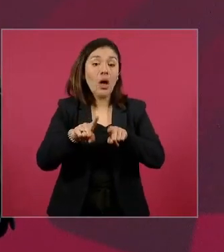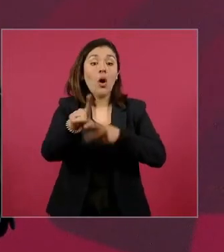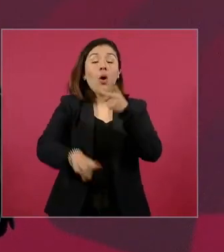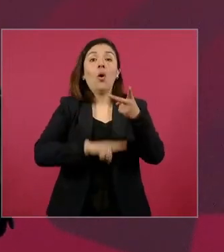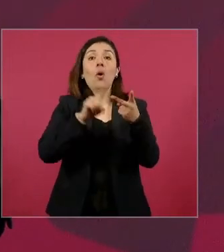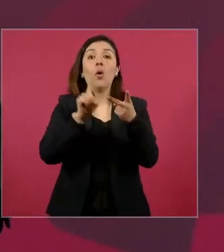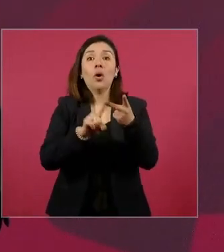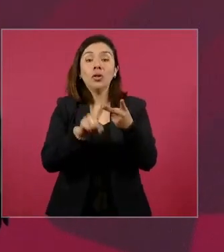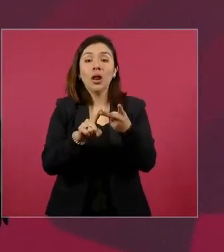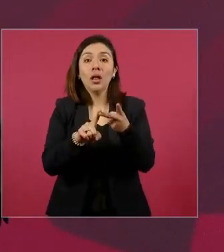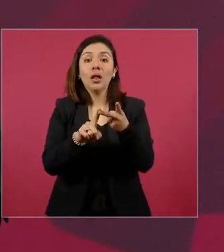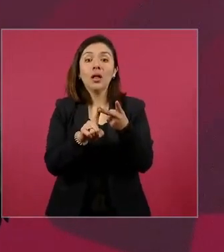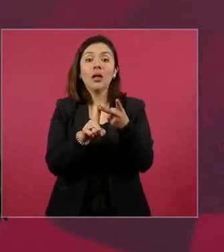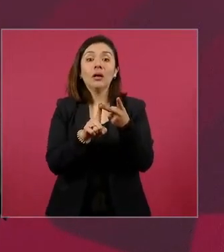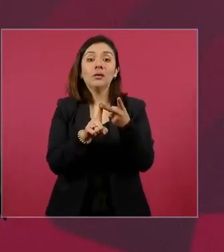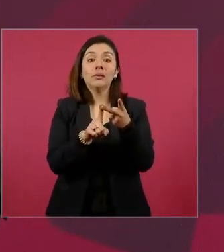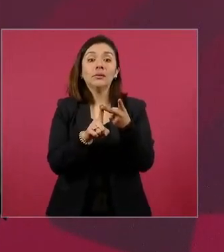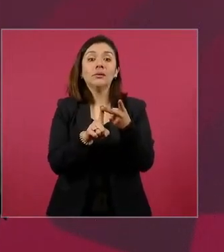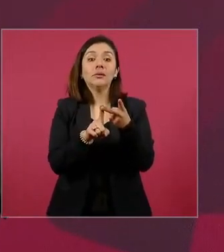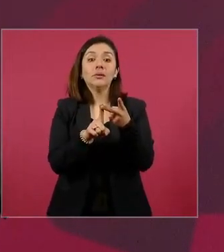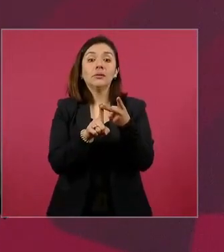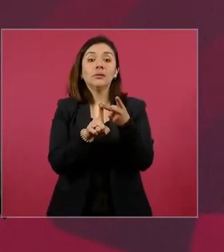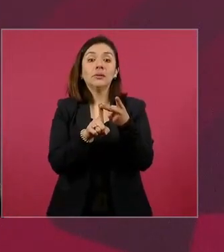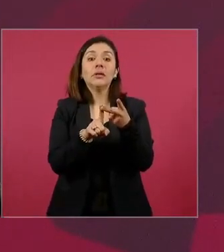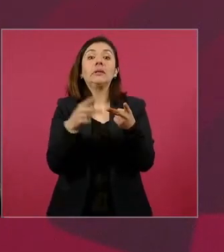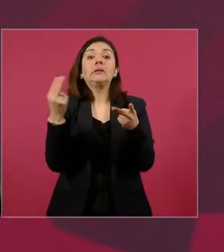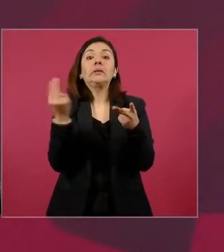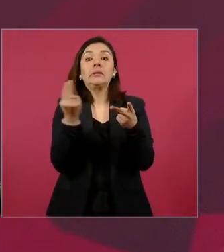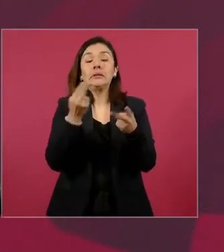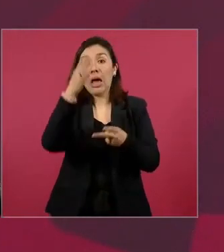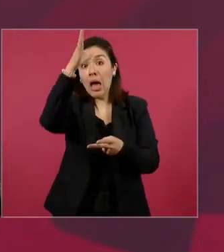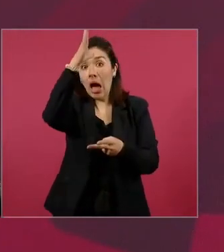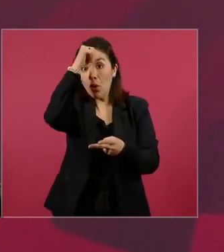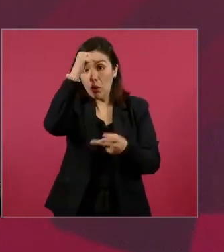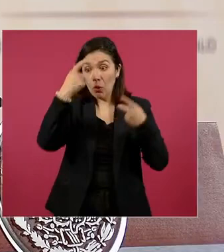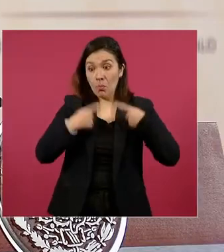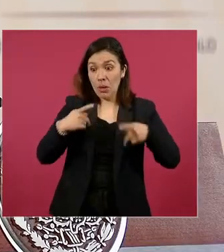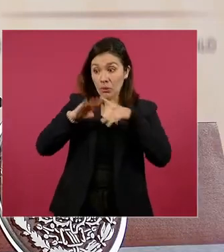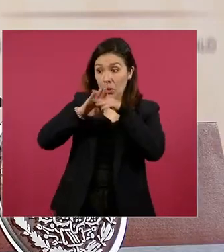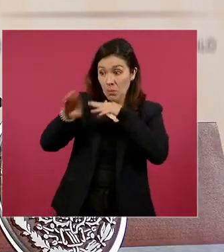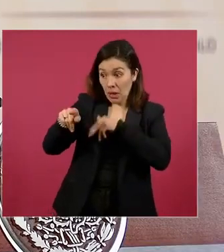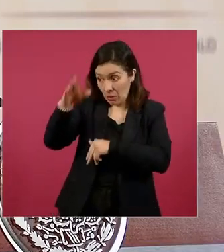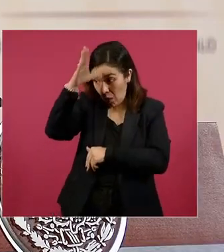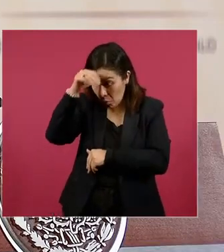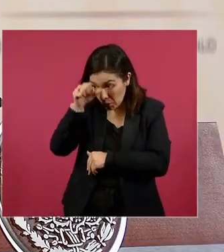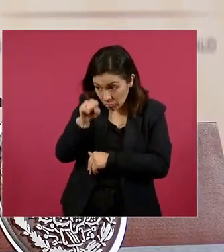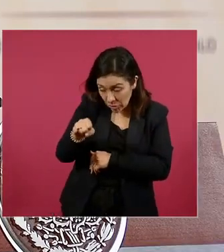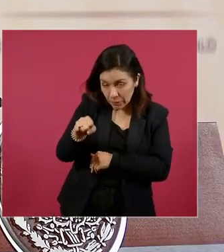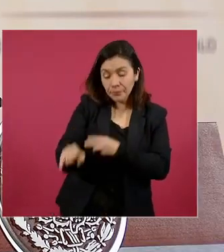Segundo, pues tienen que estar de acuerdo los migrantes. Tercero,